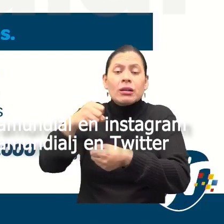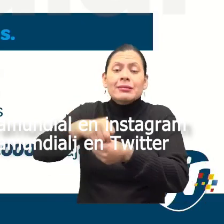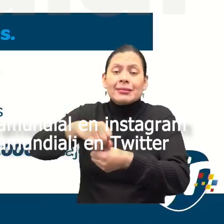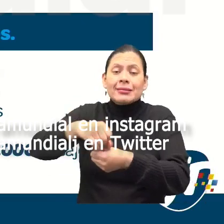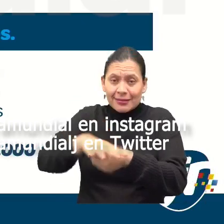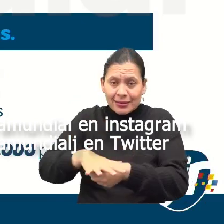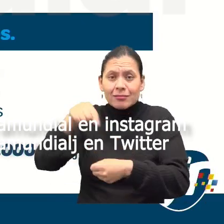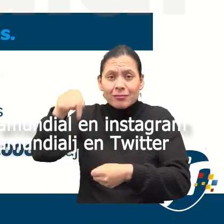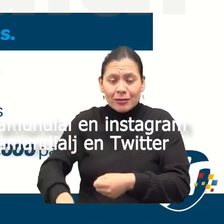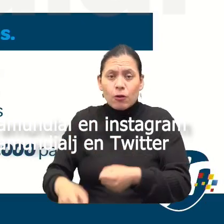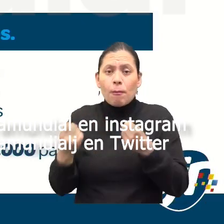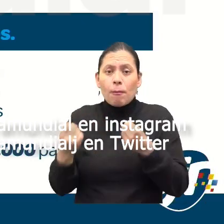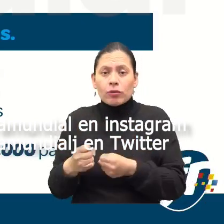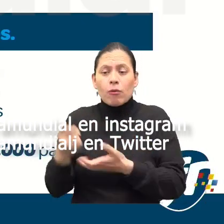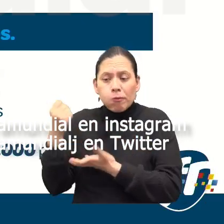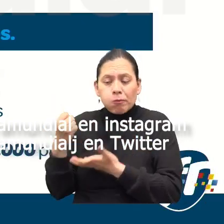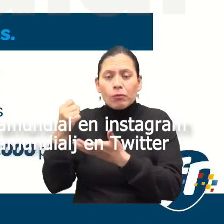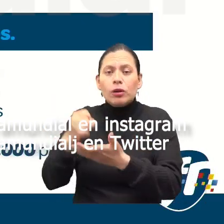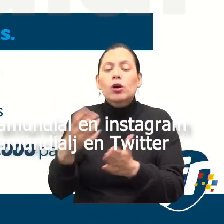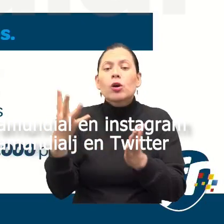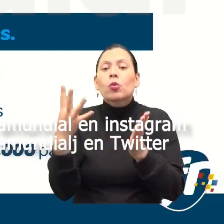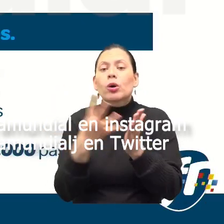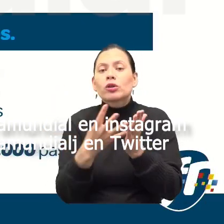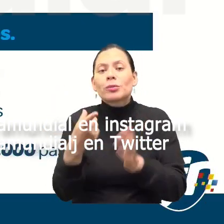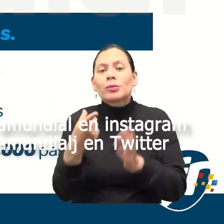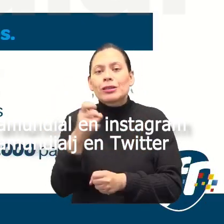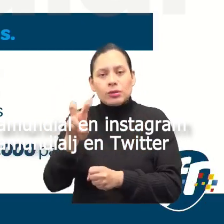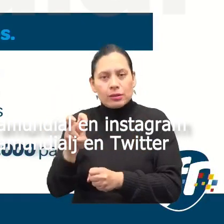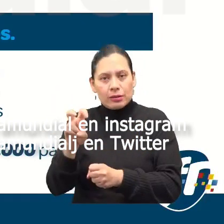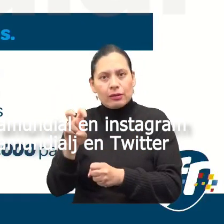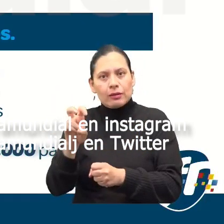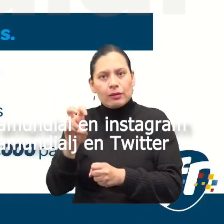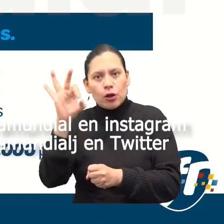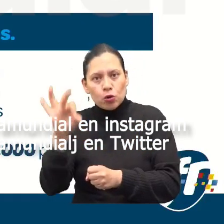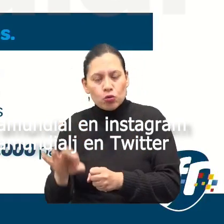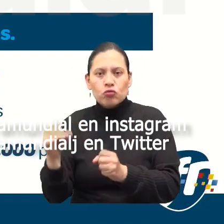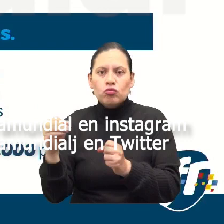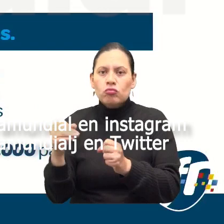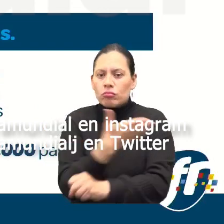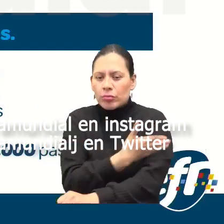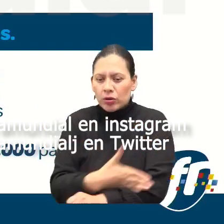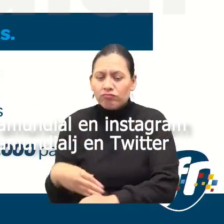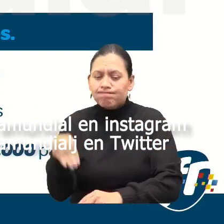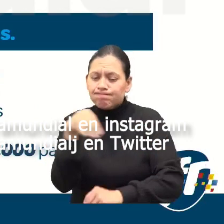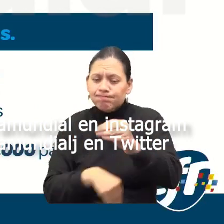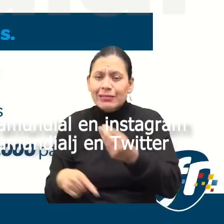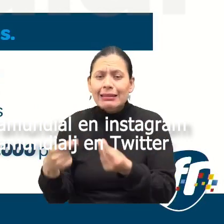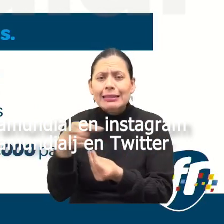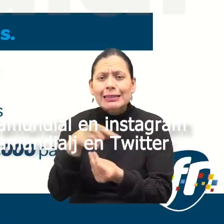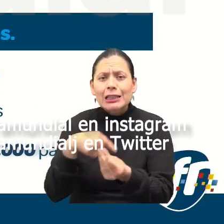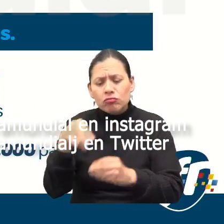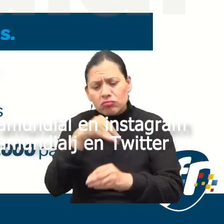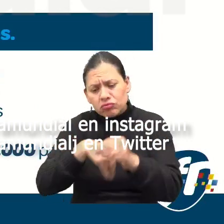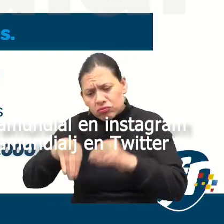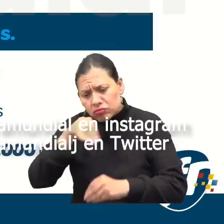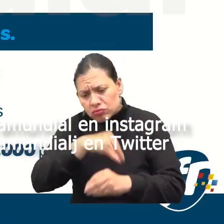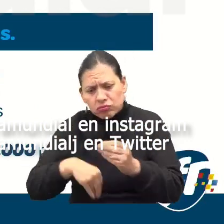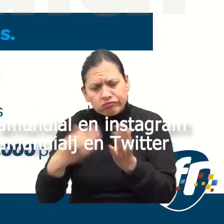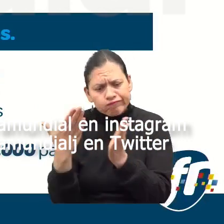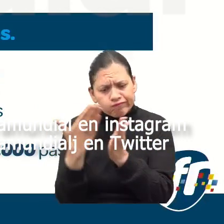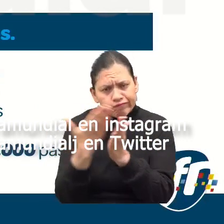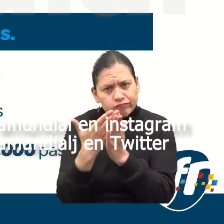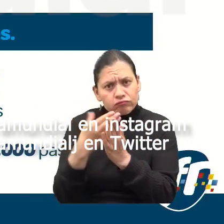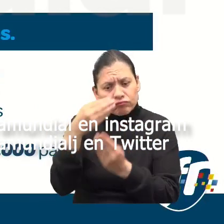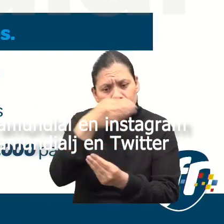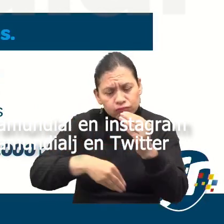Capital, se entregaron 4.178 millones de pesos para hacer los estudios y diseños de esa integración física a través